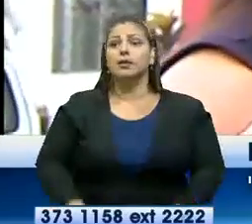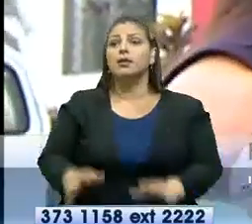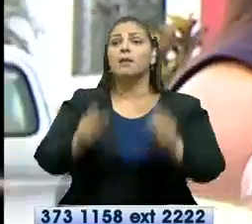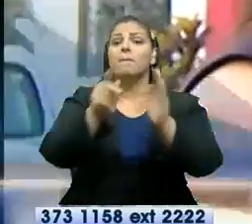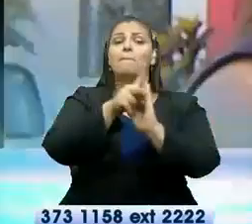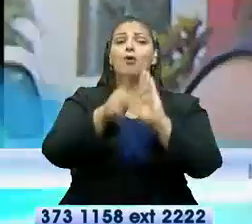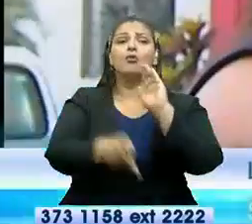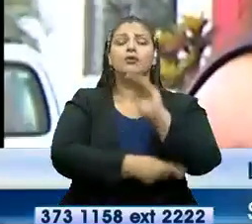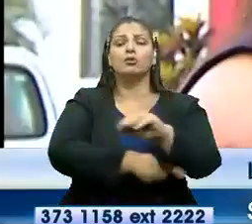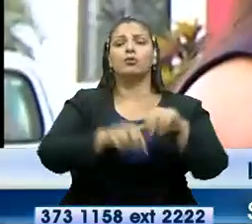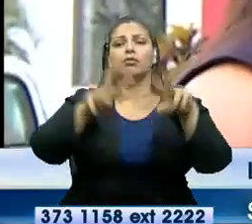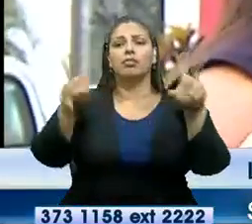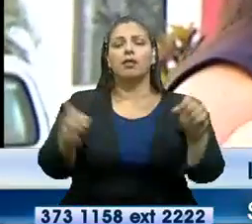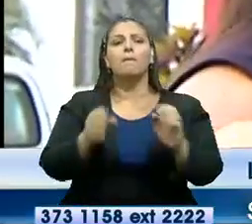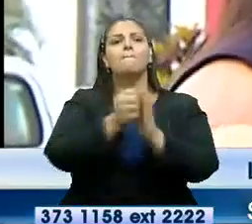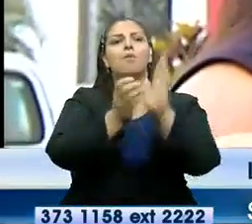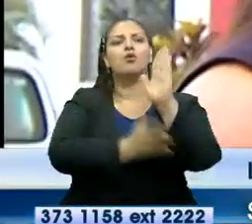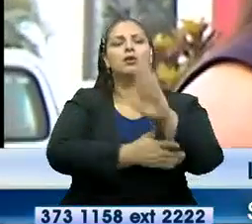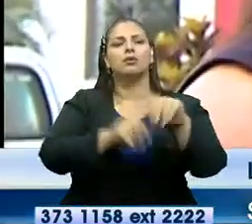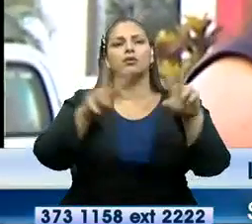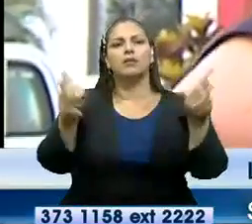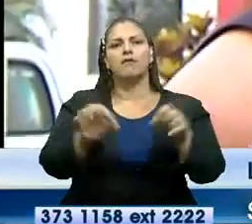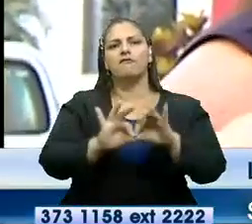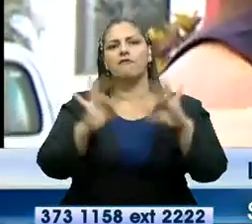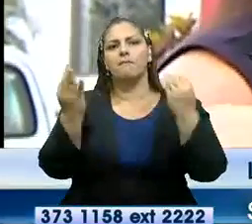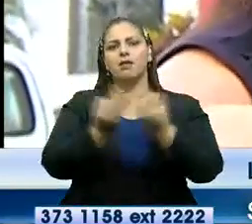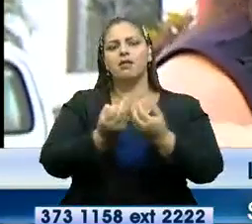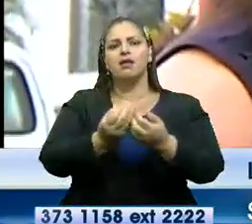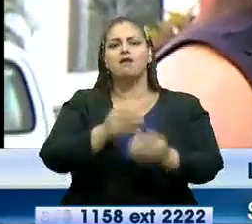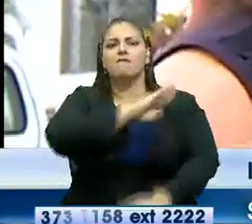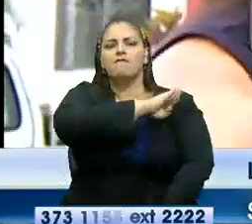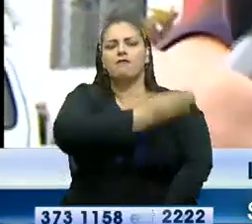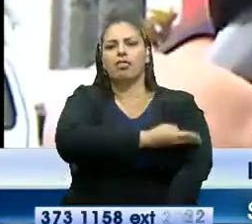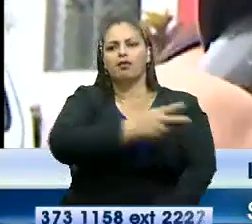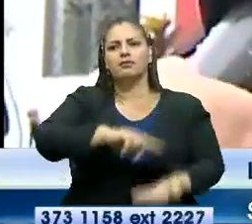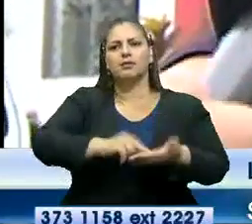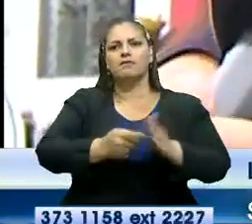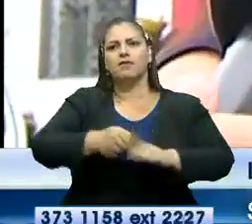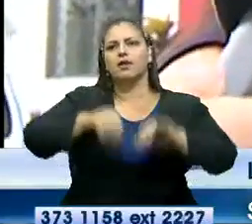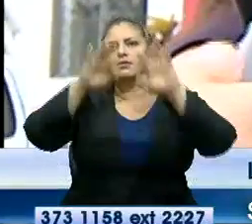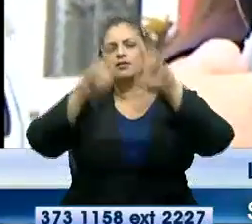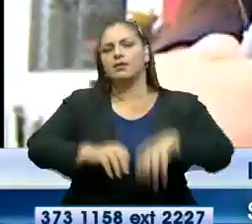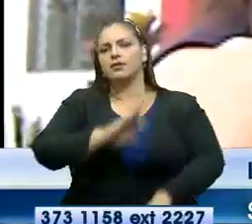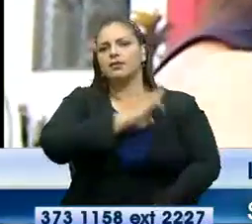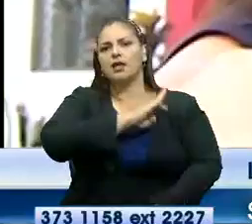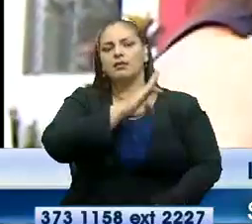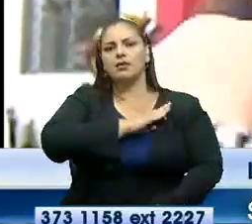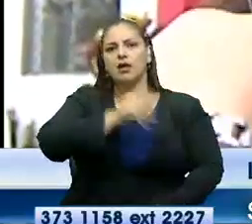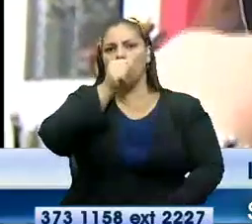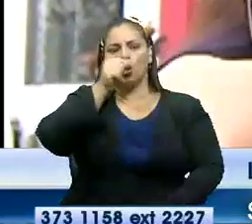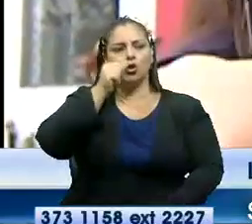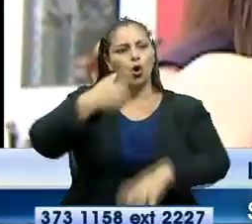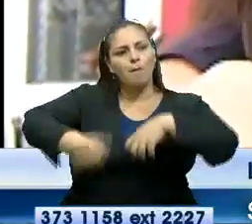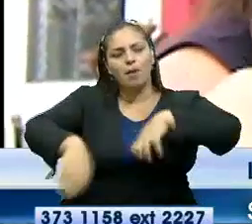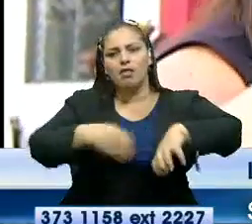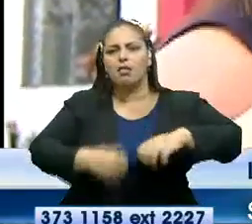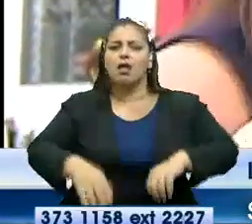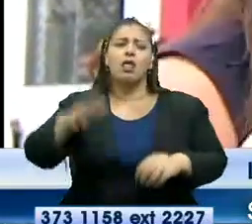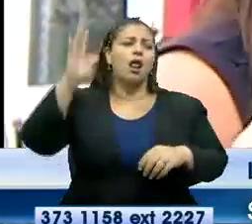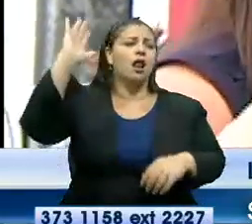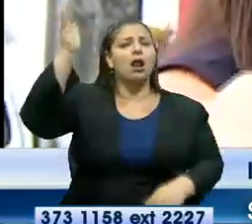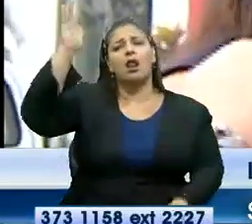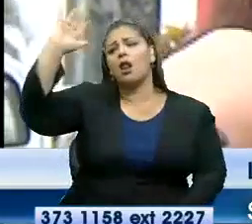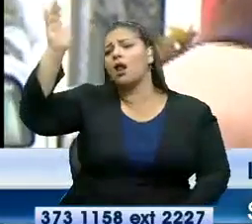en la que está trabajando la secretaria técnica de drogas para lograr la prevención, que ya no va enfocada solamente a dar las charlas de prevención a